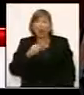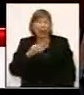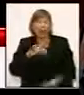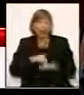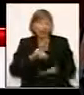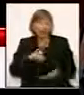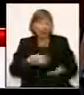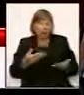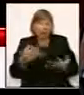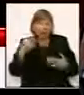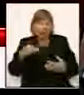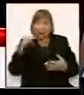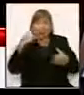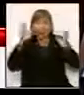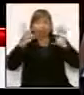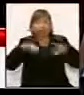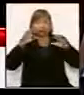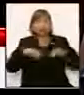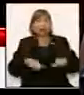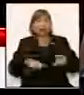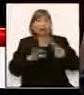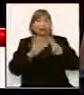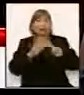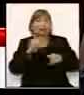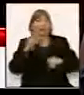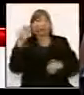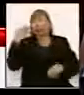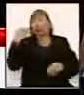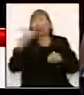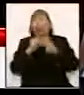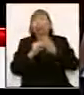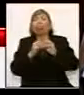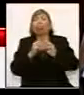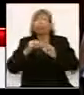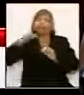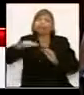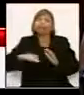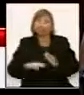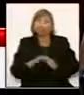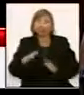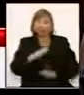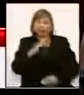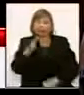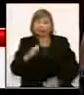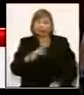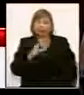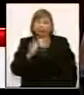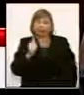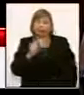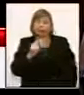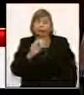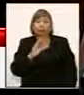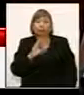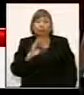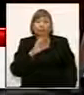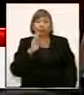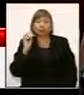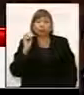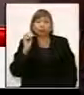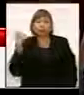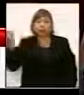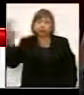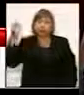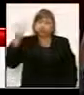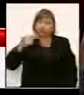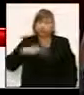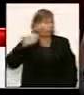Cuando realmente esto desde el año 71 se hubiera podido resolver con la carretera Canta-Callao, que viene desde la selva